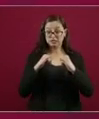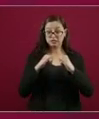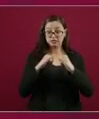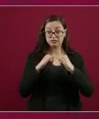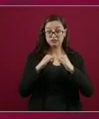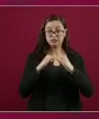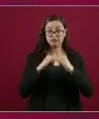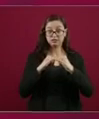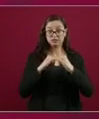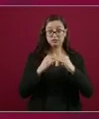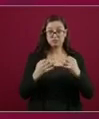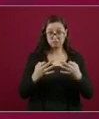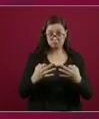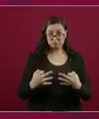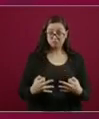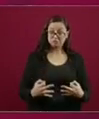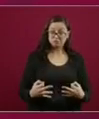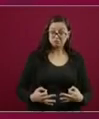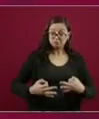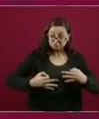o de instalaciones